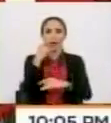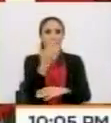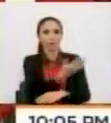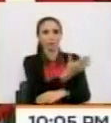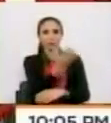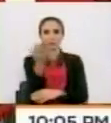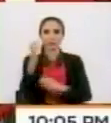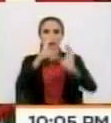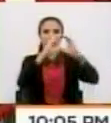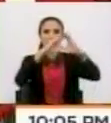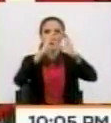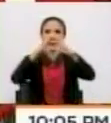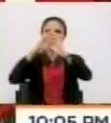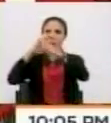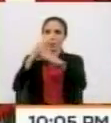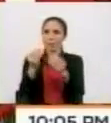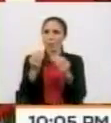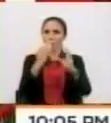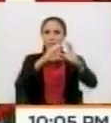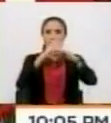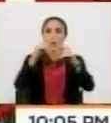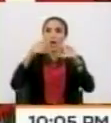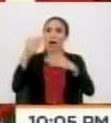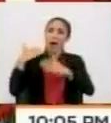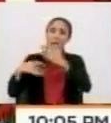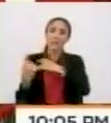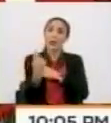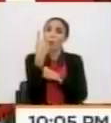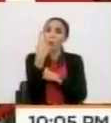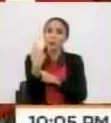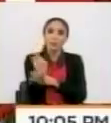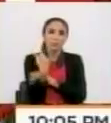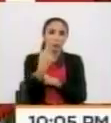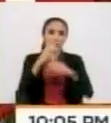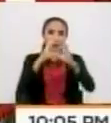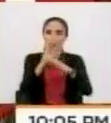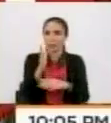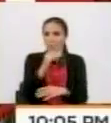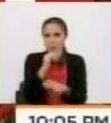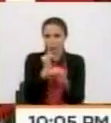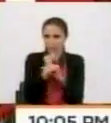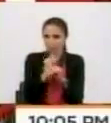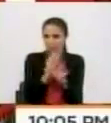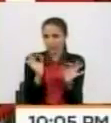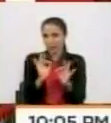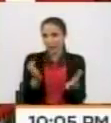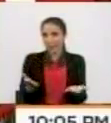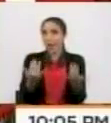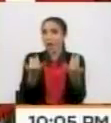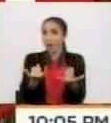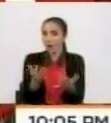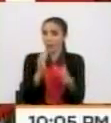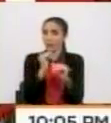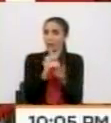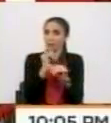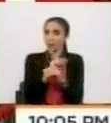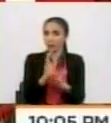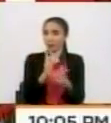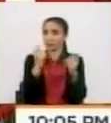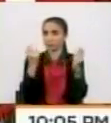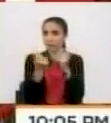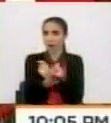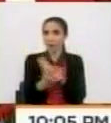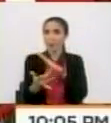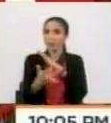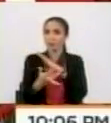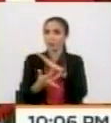mira. Un montón de cámaras. Pero teníamos una sola. Y no había internet como hay ahorita. No, no, no. Es verdad. No había. Y Teresita.